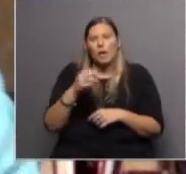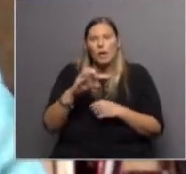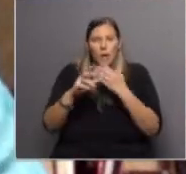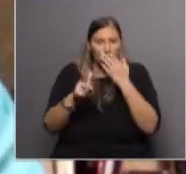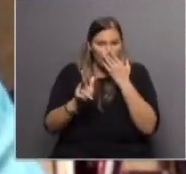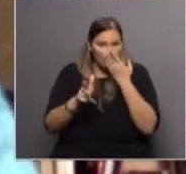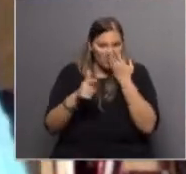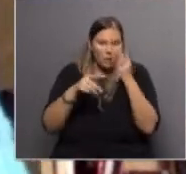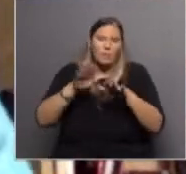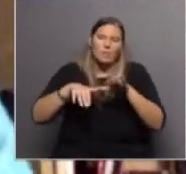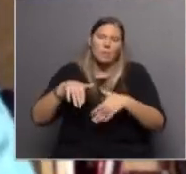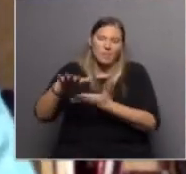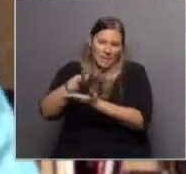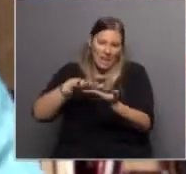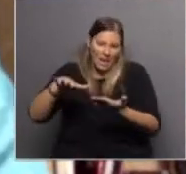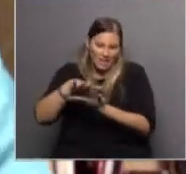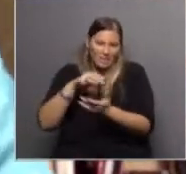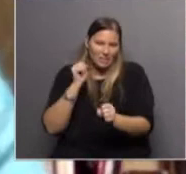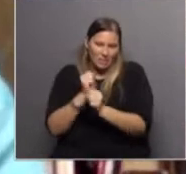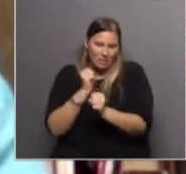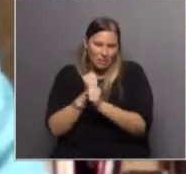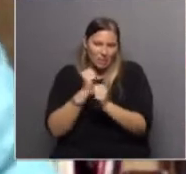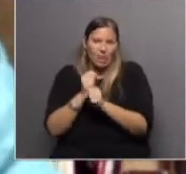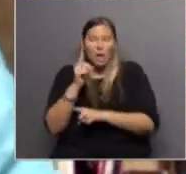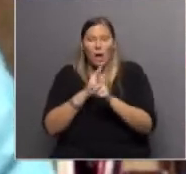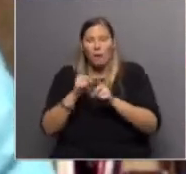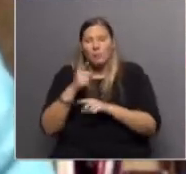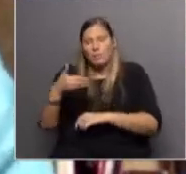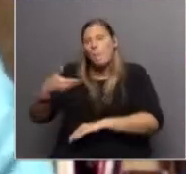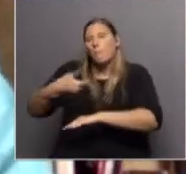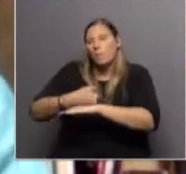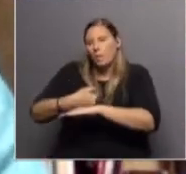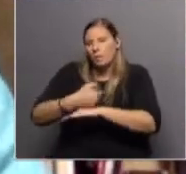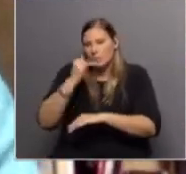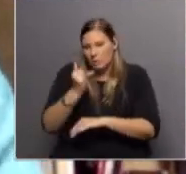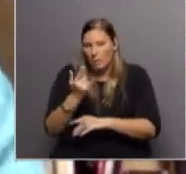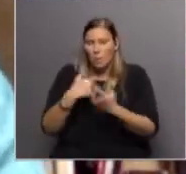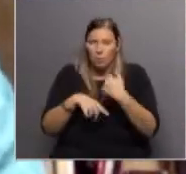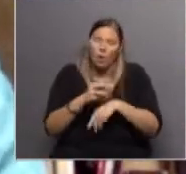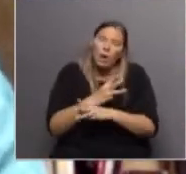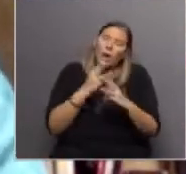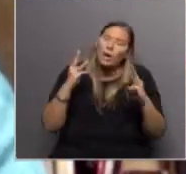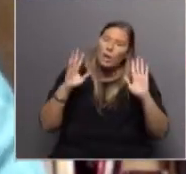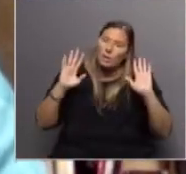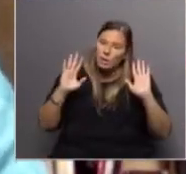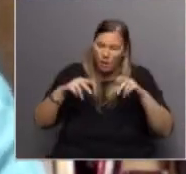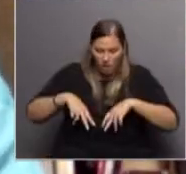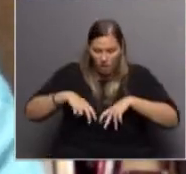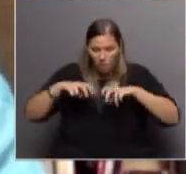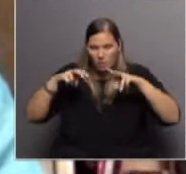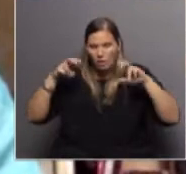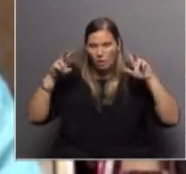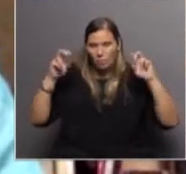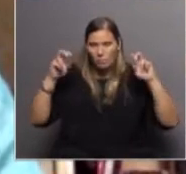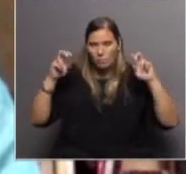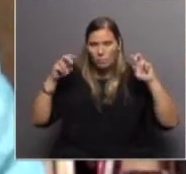en qué áreas uno esté trabajando, donde de repente a veces hay pedidos concretos, pero en general cuando investigamos en algo